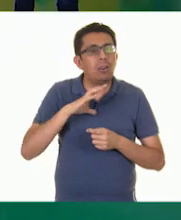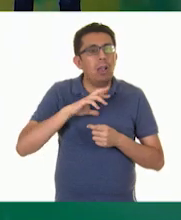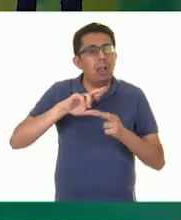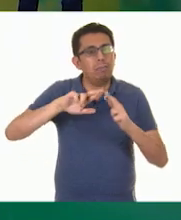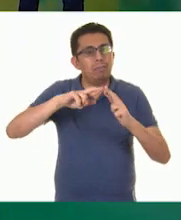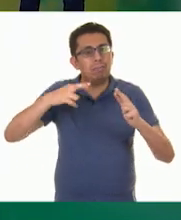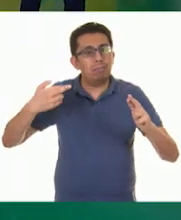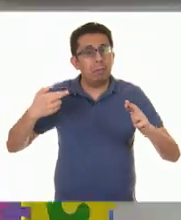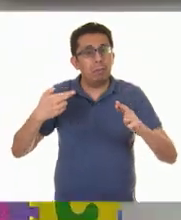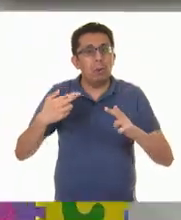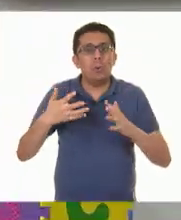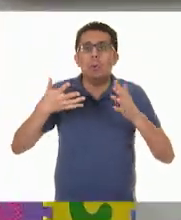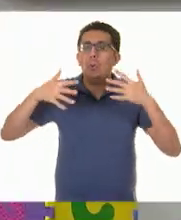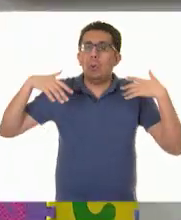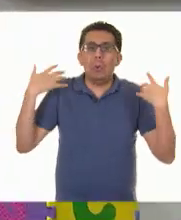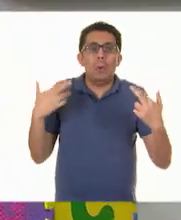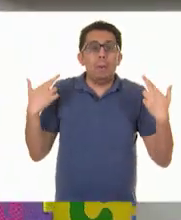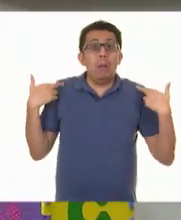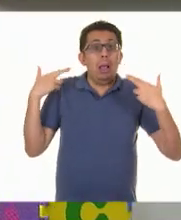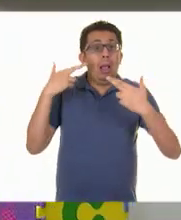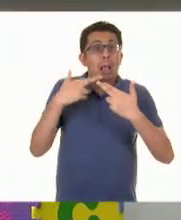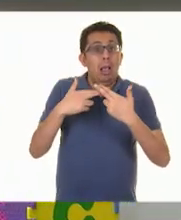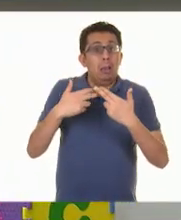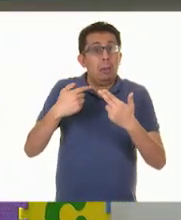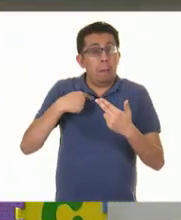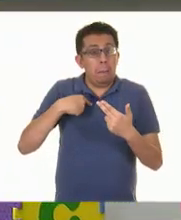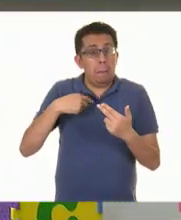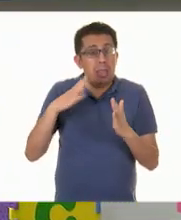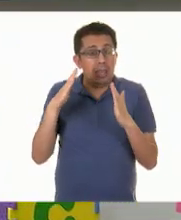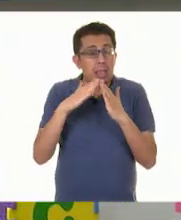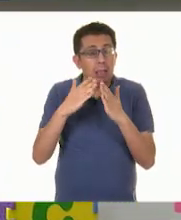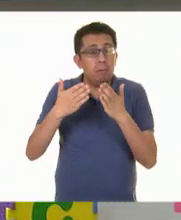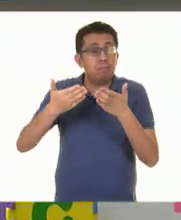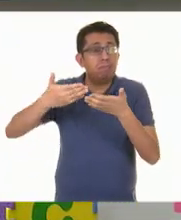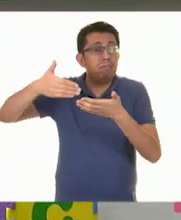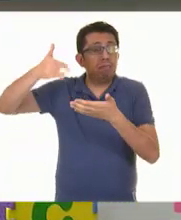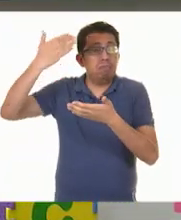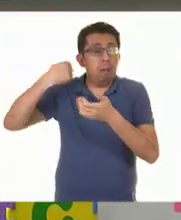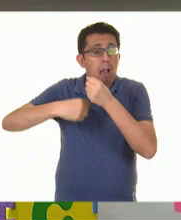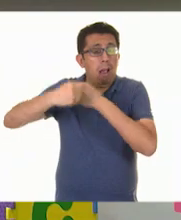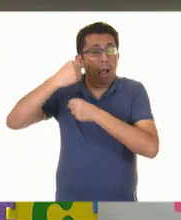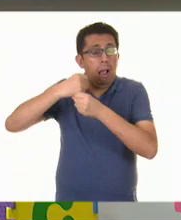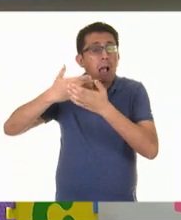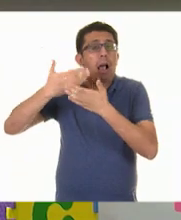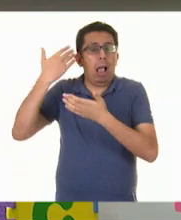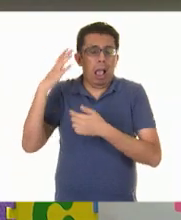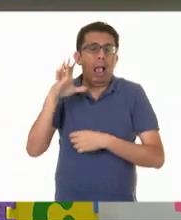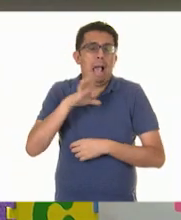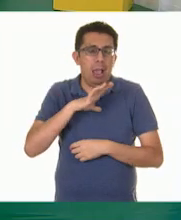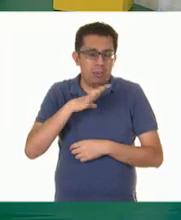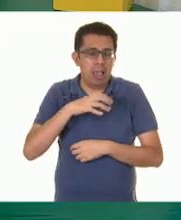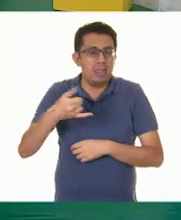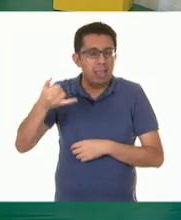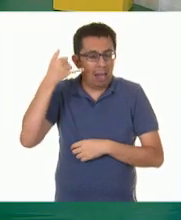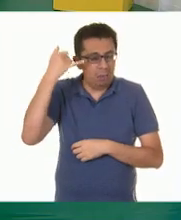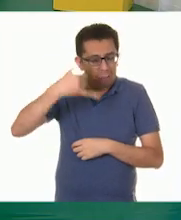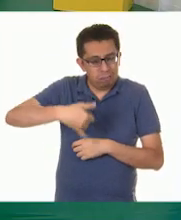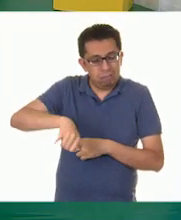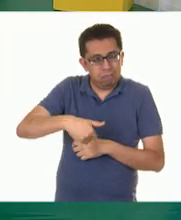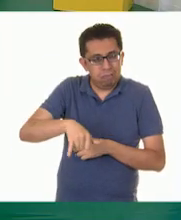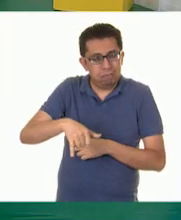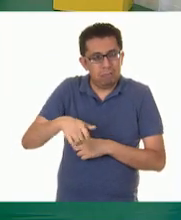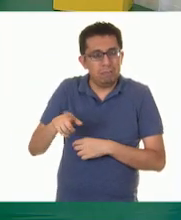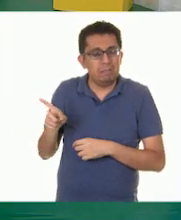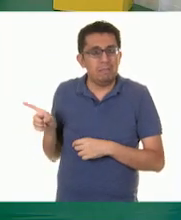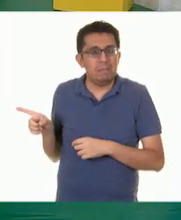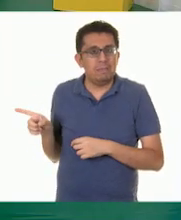mi casa hace muchísimos años había un teléfono de esos. Pero creo que es interesante conocer que no